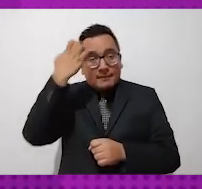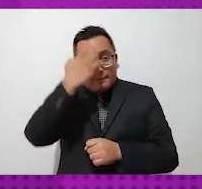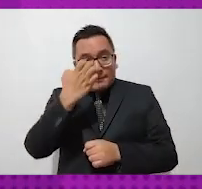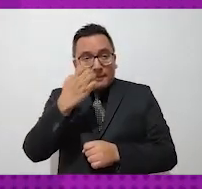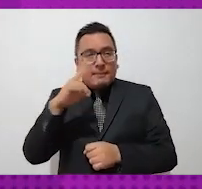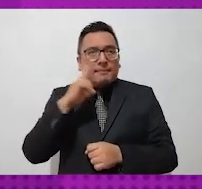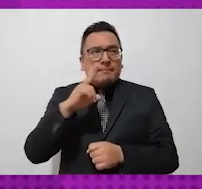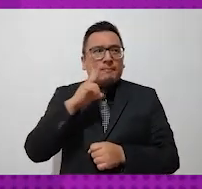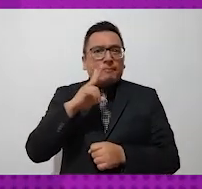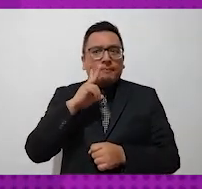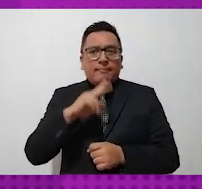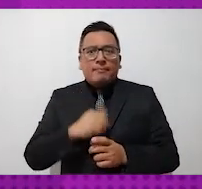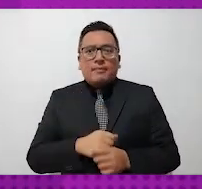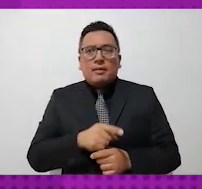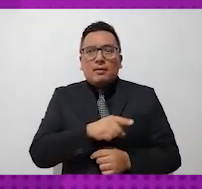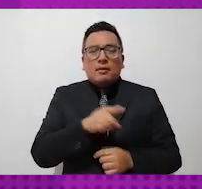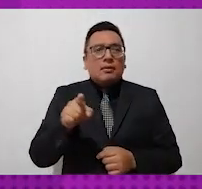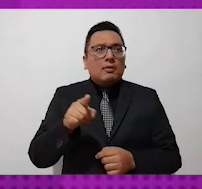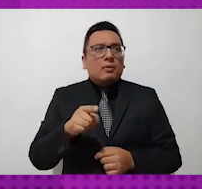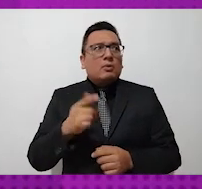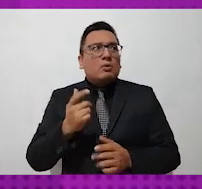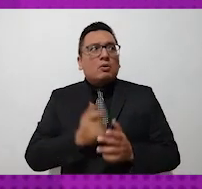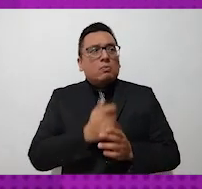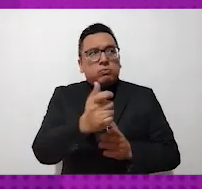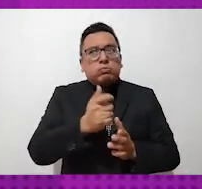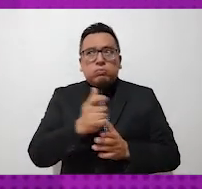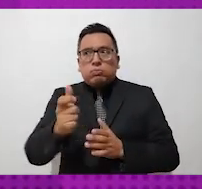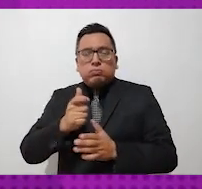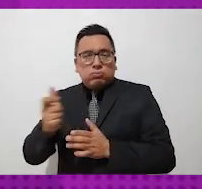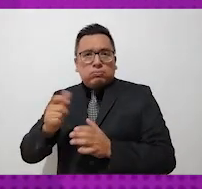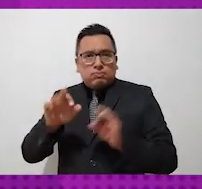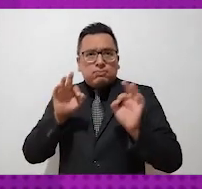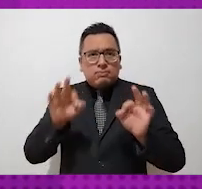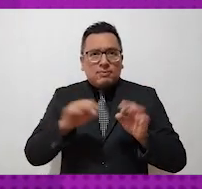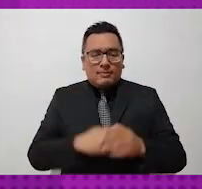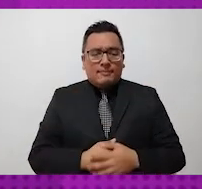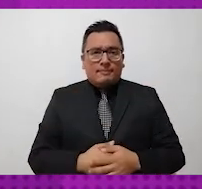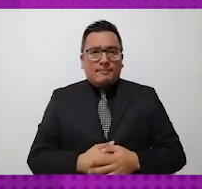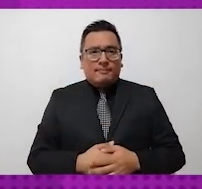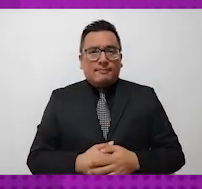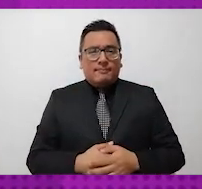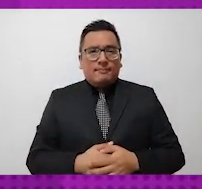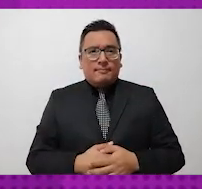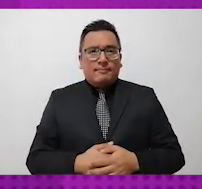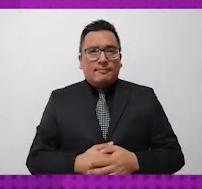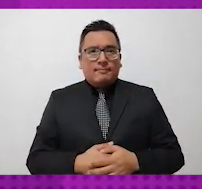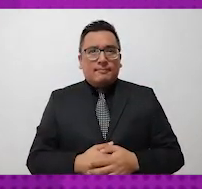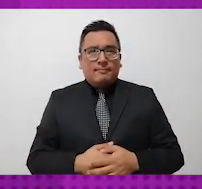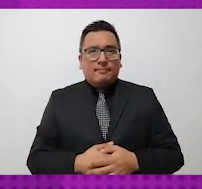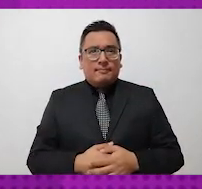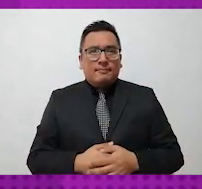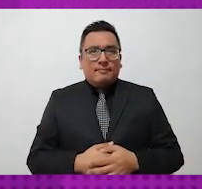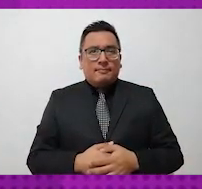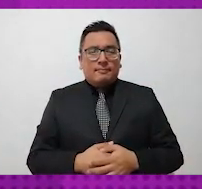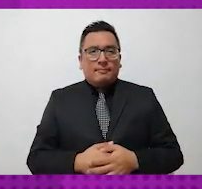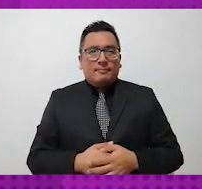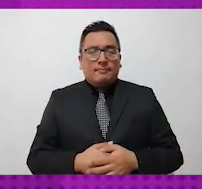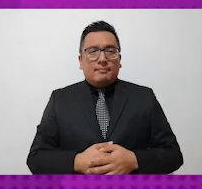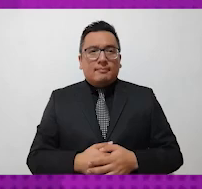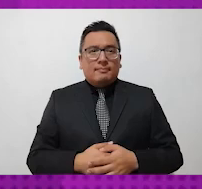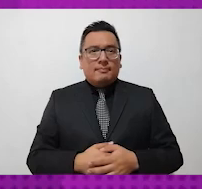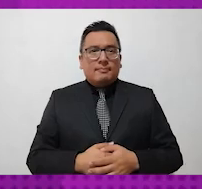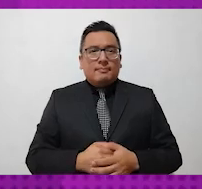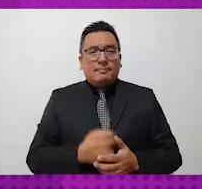término el correcto ejercicio del gasto público. Aparte de esta función, pues